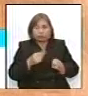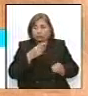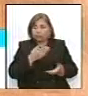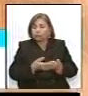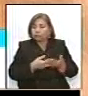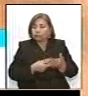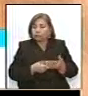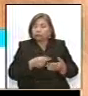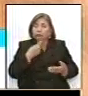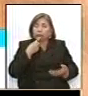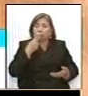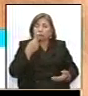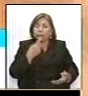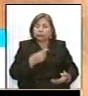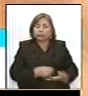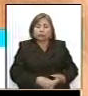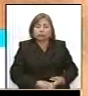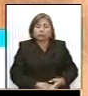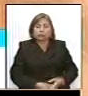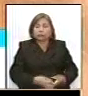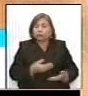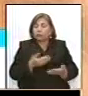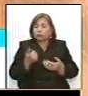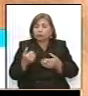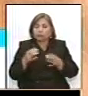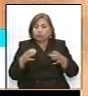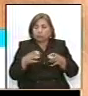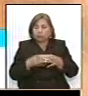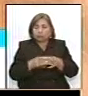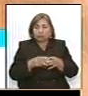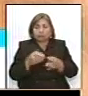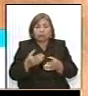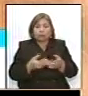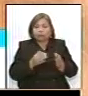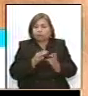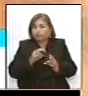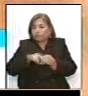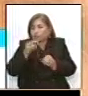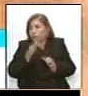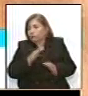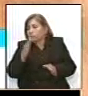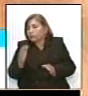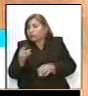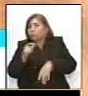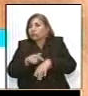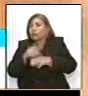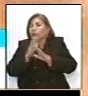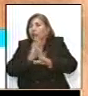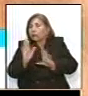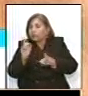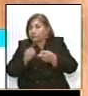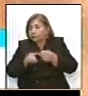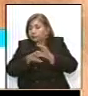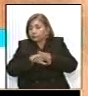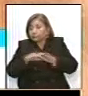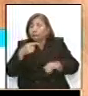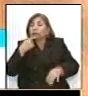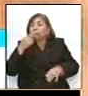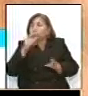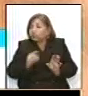que dé no solamente él, sino otros colaboradores del despacho un paso al costado de manera preventiva hasta que esto se aclare. Pero dije,